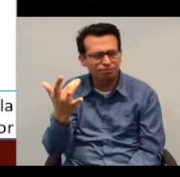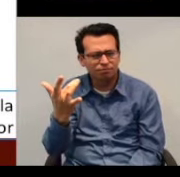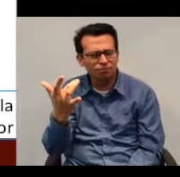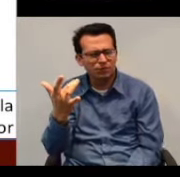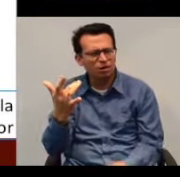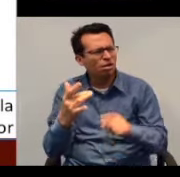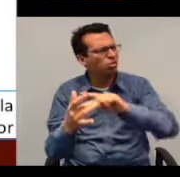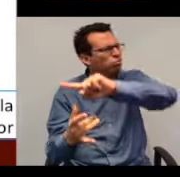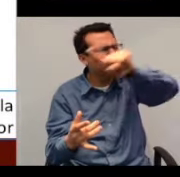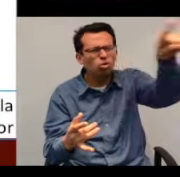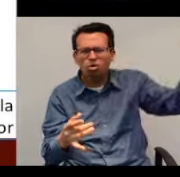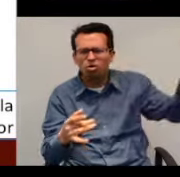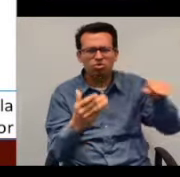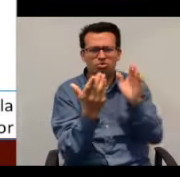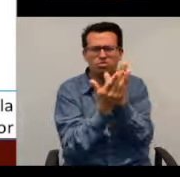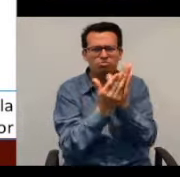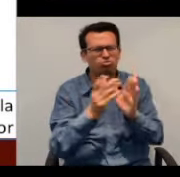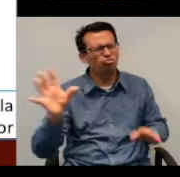parte superior del gráfico.